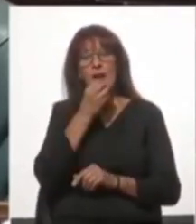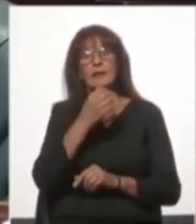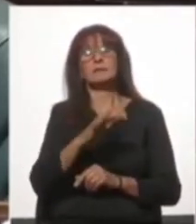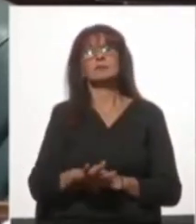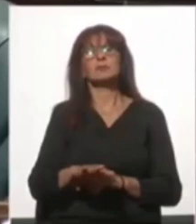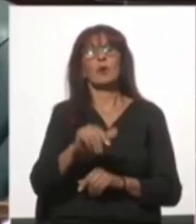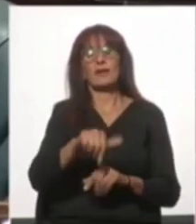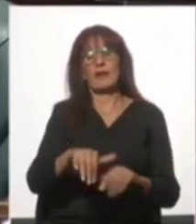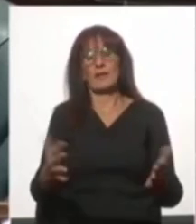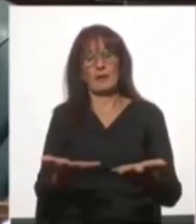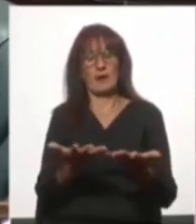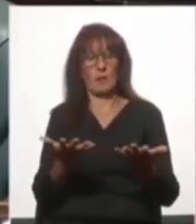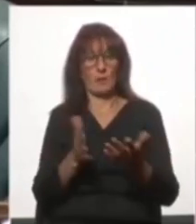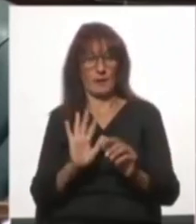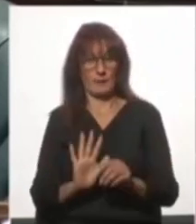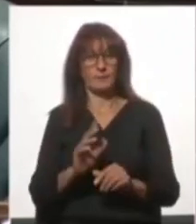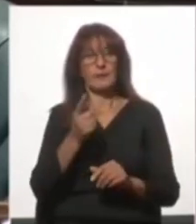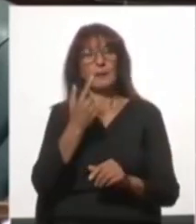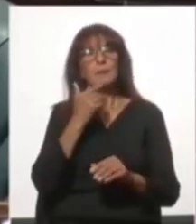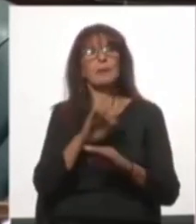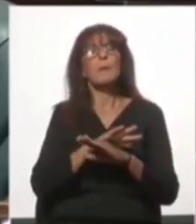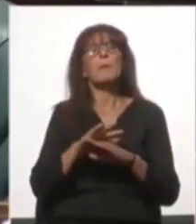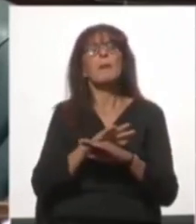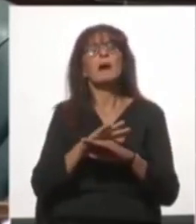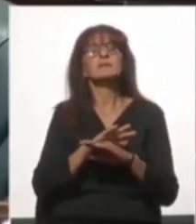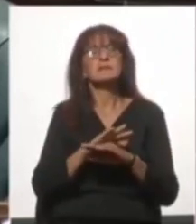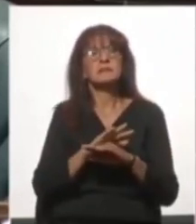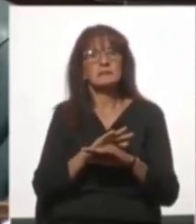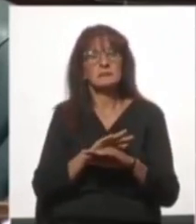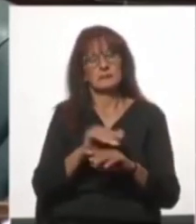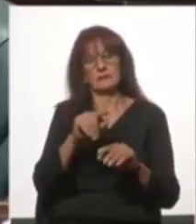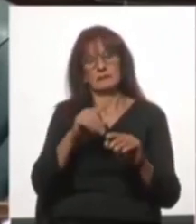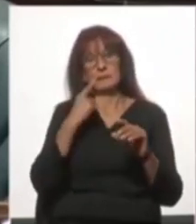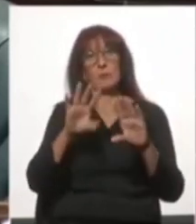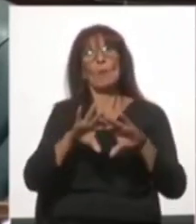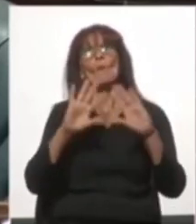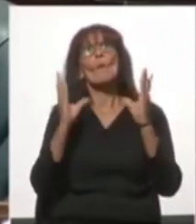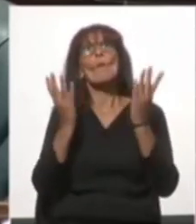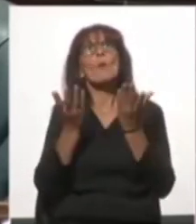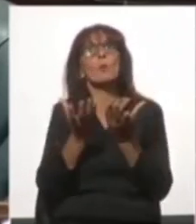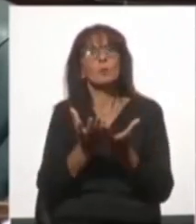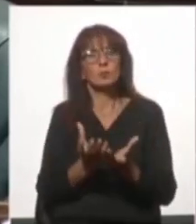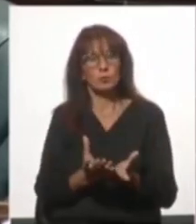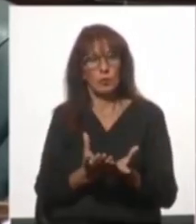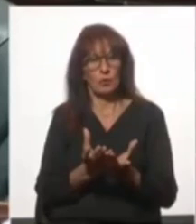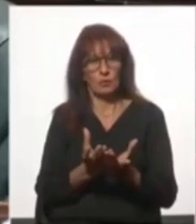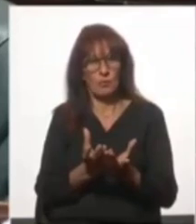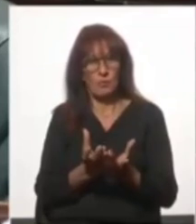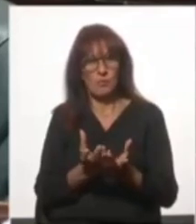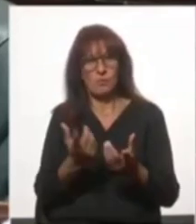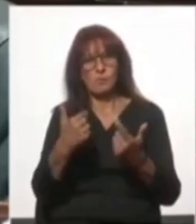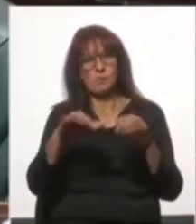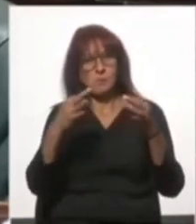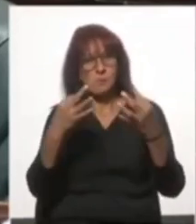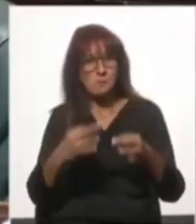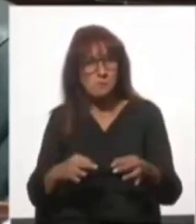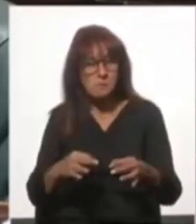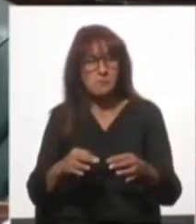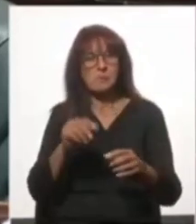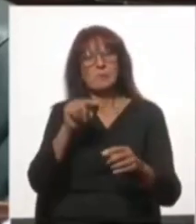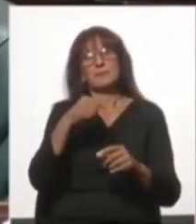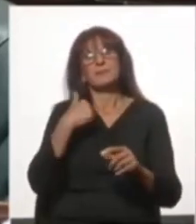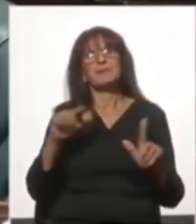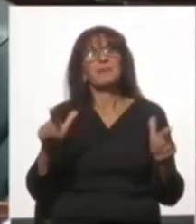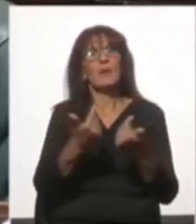reciente del país. ¿En base a qué? A un mundo que es absolutamente incierto. No tenemos ni idea, como